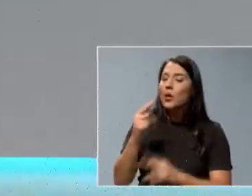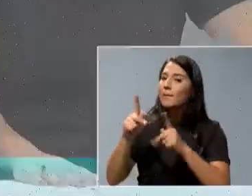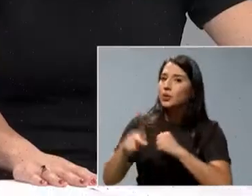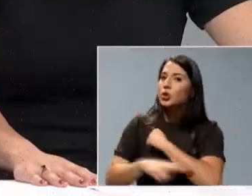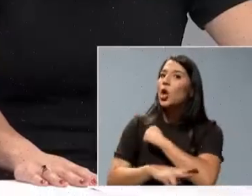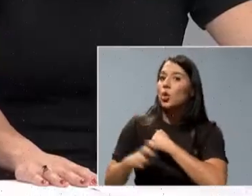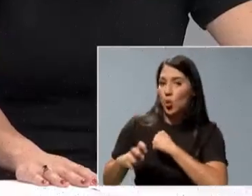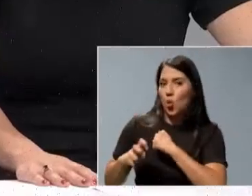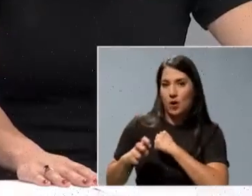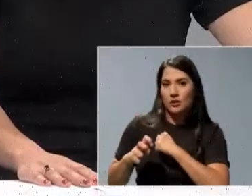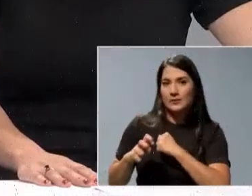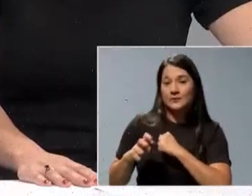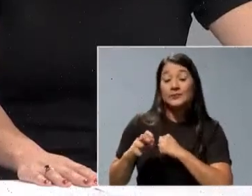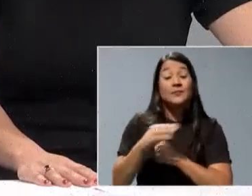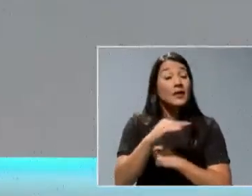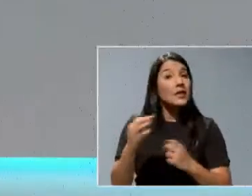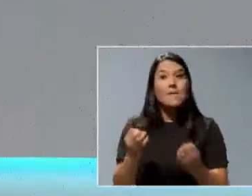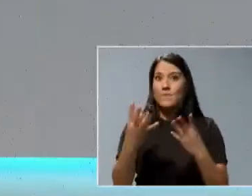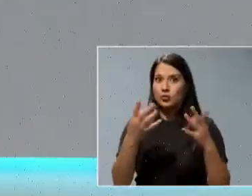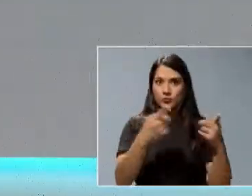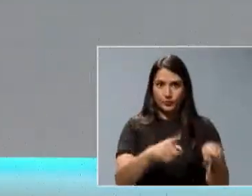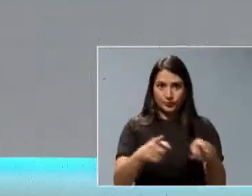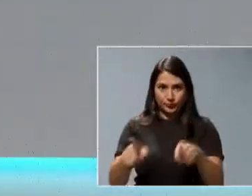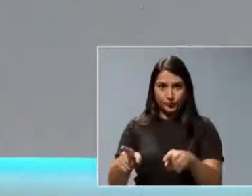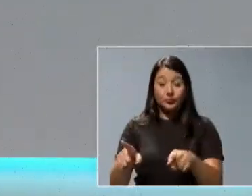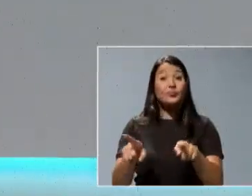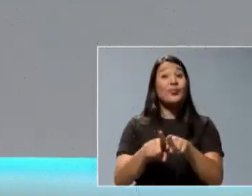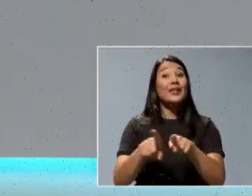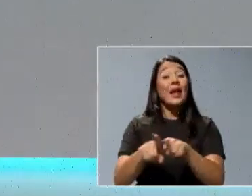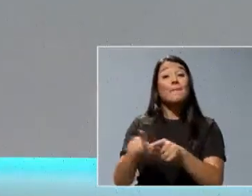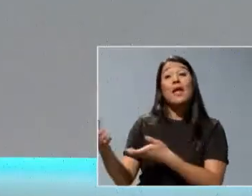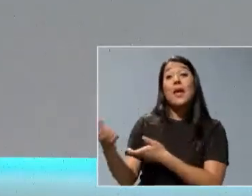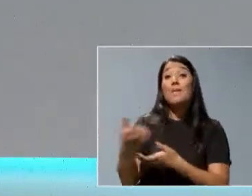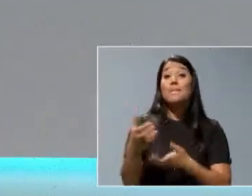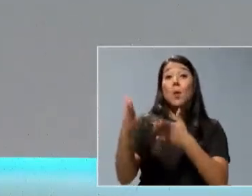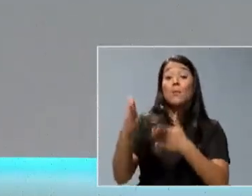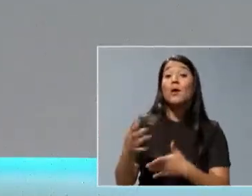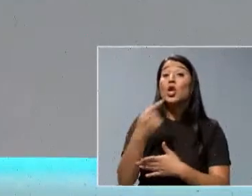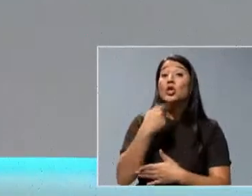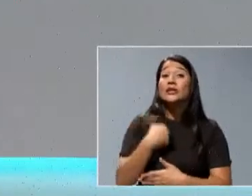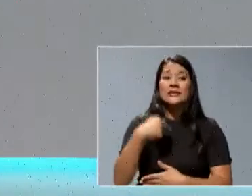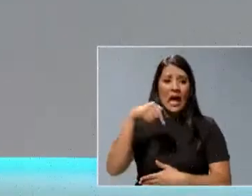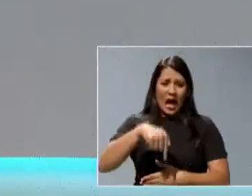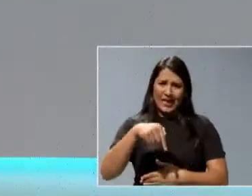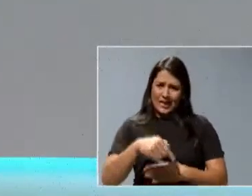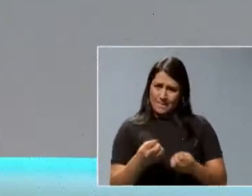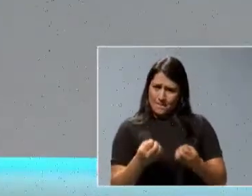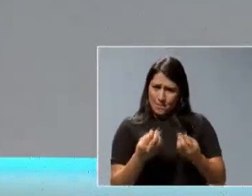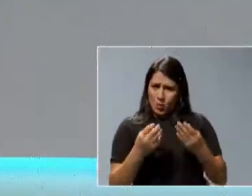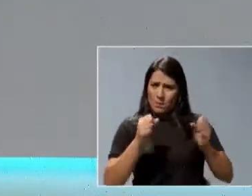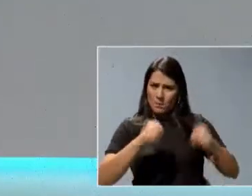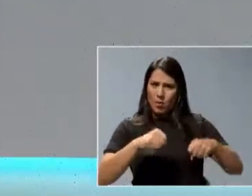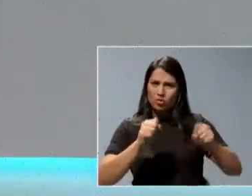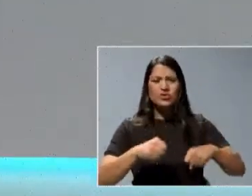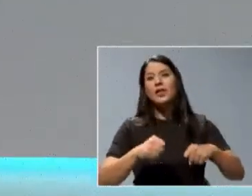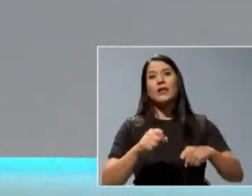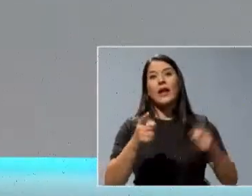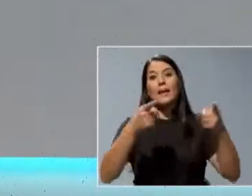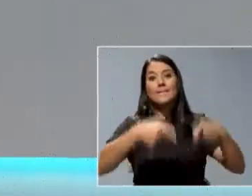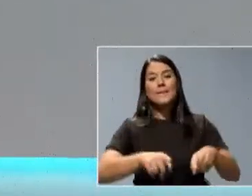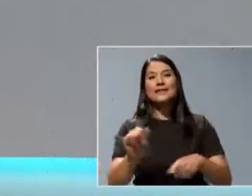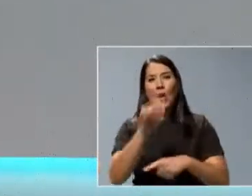Recope y así muchos casos se han detectado. El Cuerpo de Bomberos también nos decía que aquí es muy probable que ocurran hechos como los que se dieron en México, por